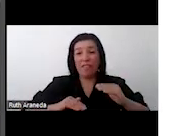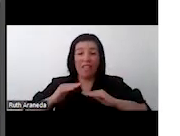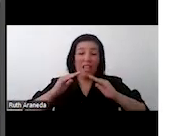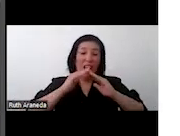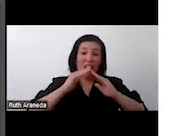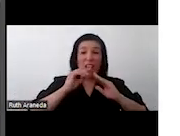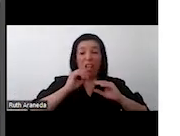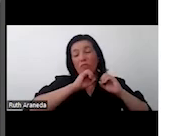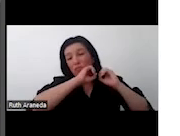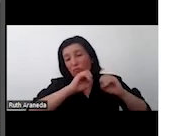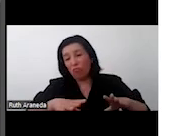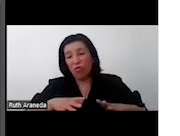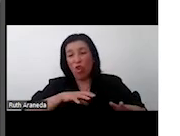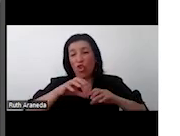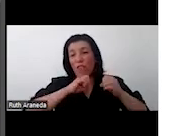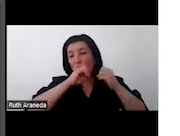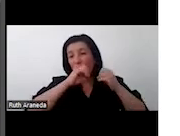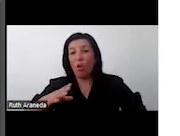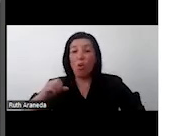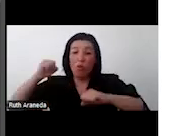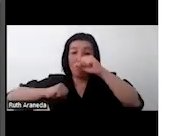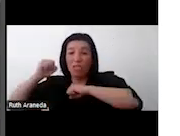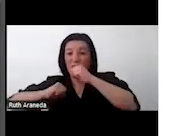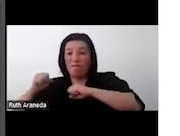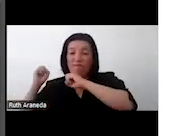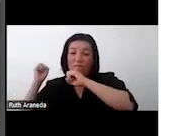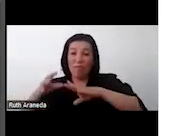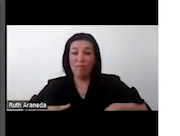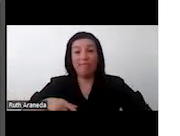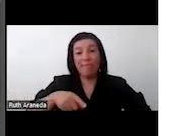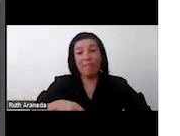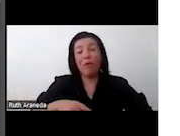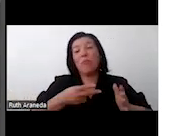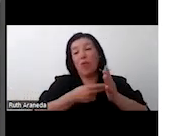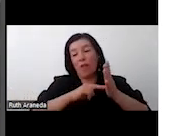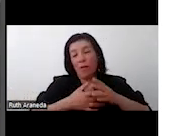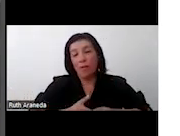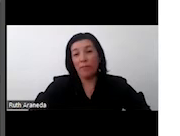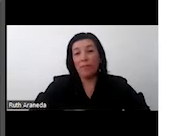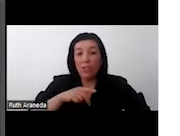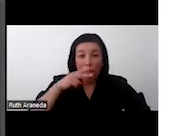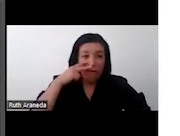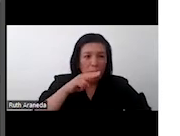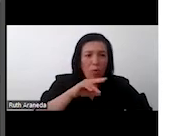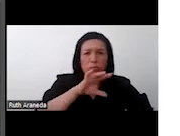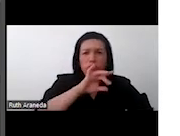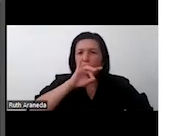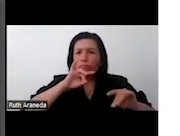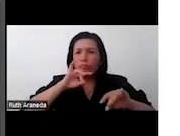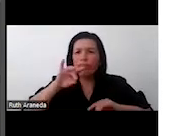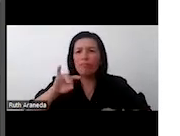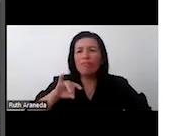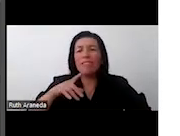de construcción. Entonces, bueno, ahí encontramos distintos factores que incidían también, tanto que las aves no tuvieran